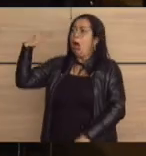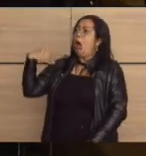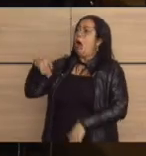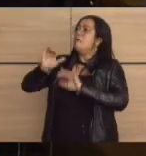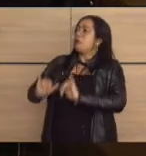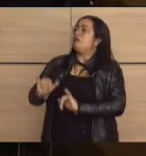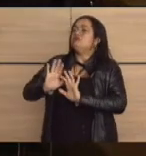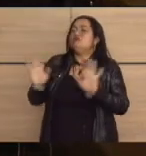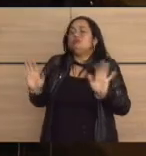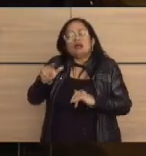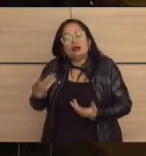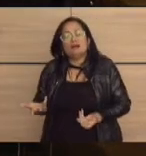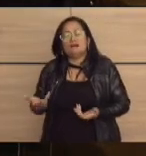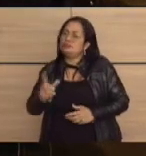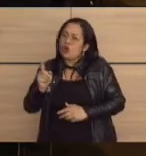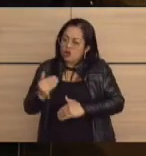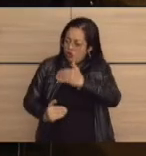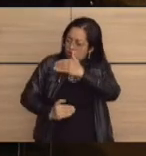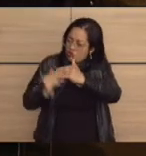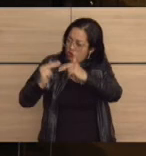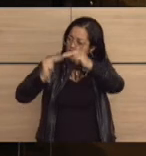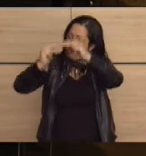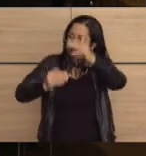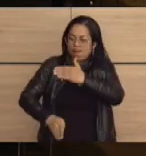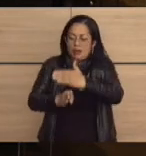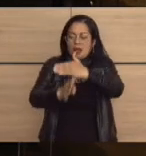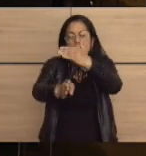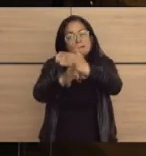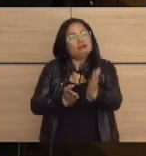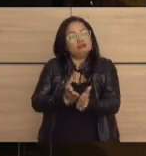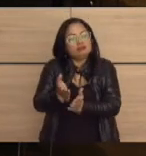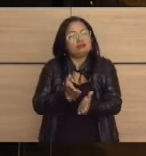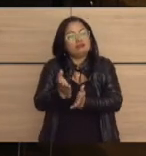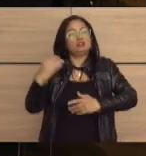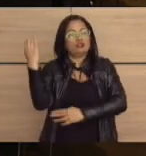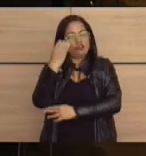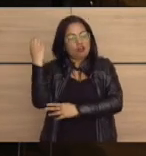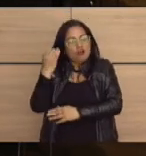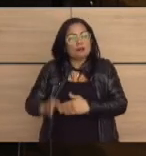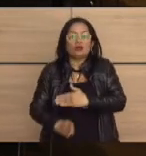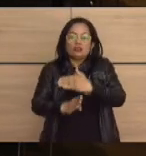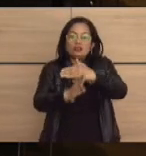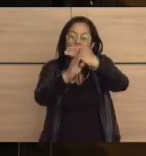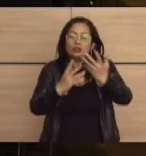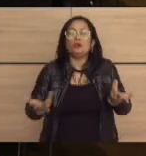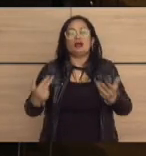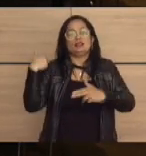solamente a conservar, sino que estamos construyendo el país, y cada vez es más evidente